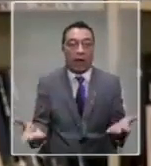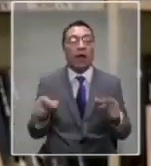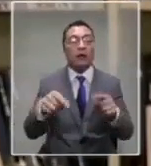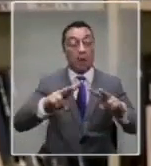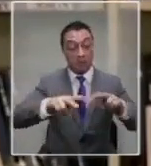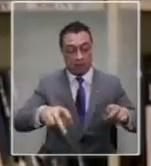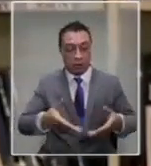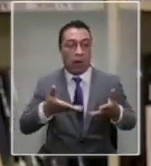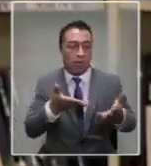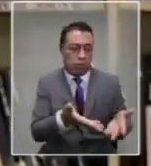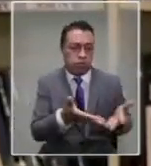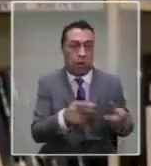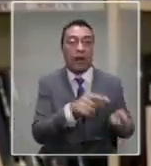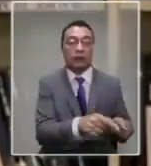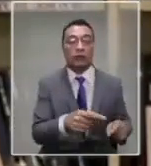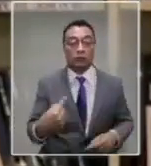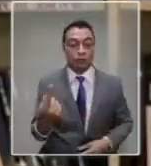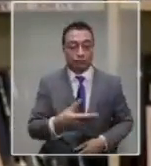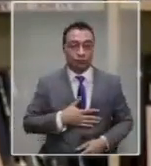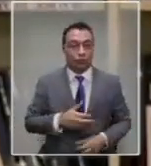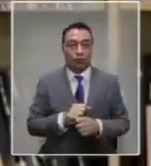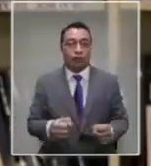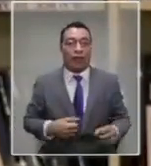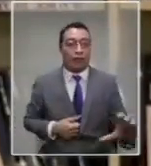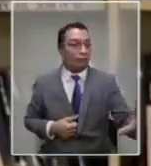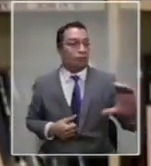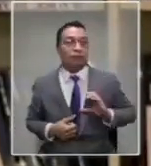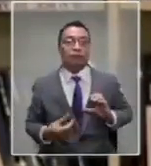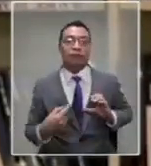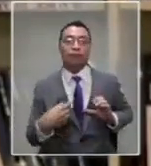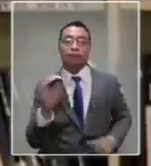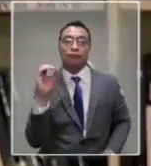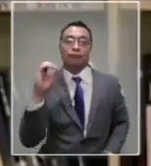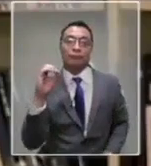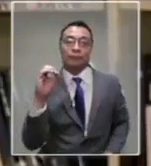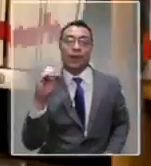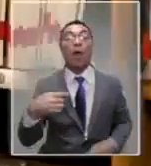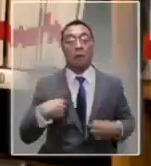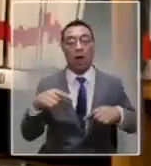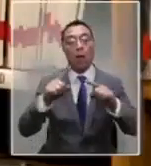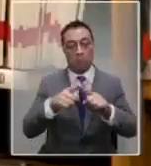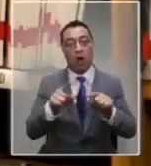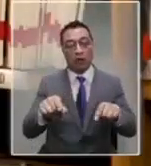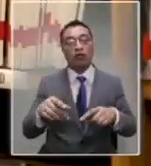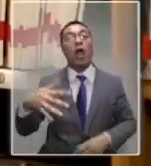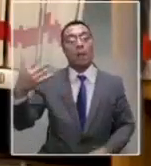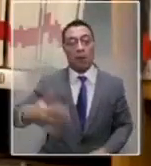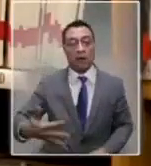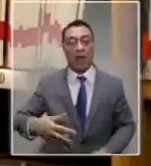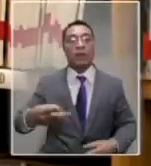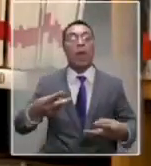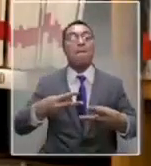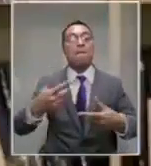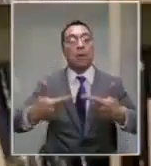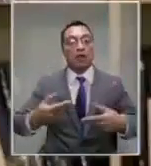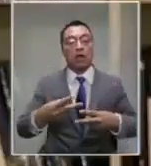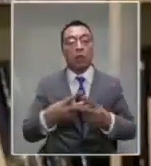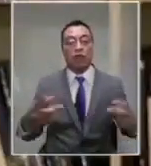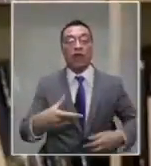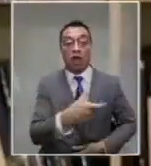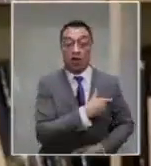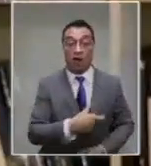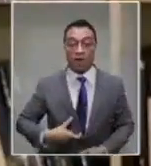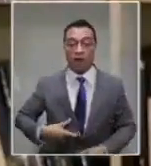hacer investigación, a formar investigadores. Nosotros no podemos hacer eso. Por lo tanto, es muy importante que en políticas públicas